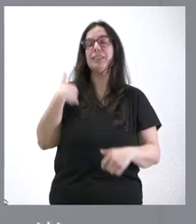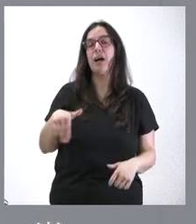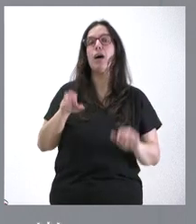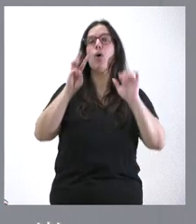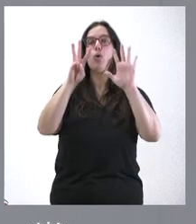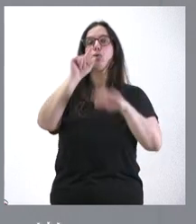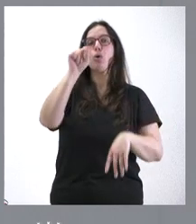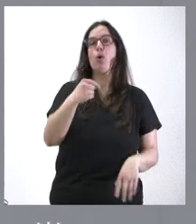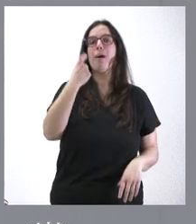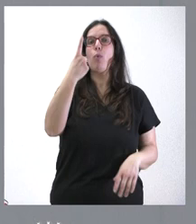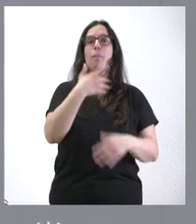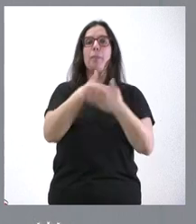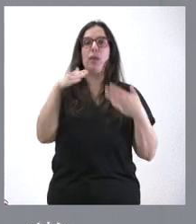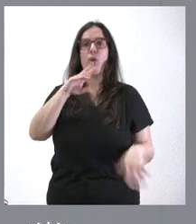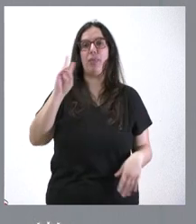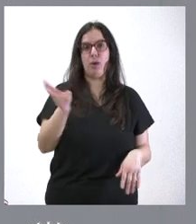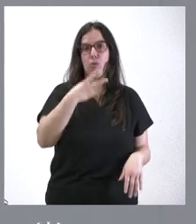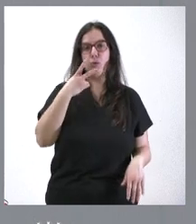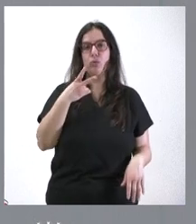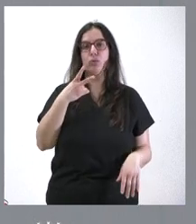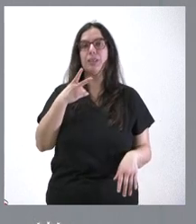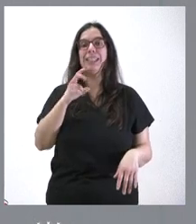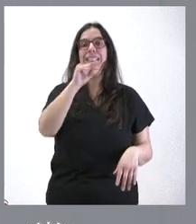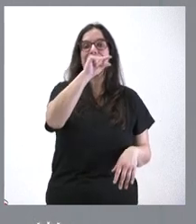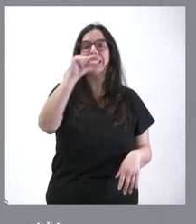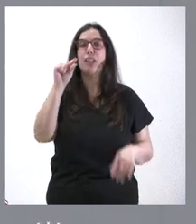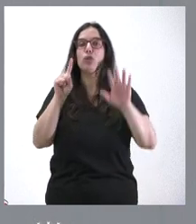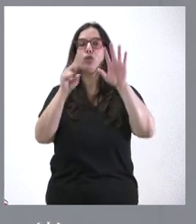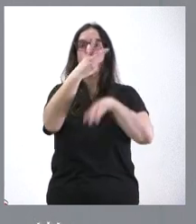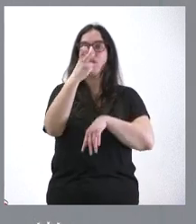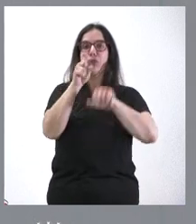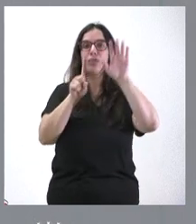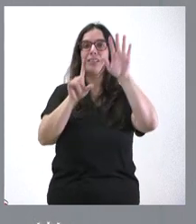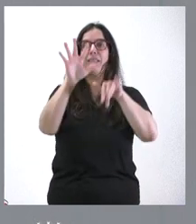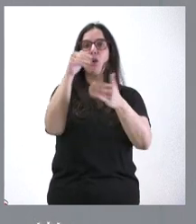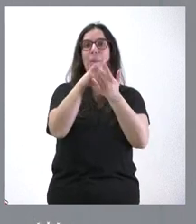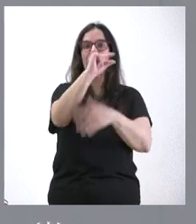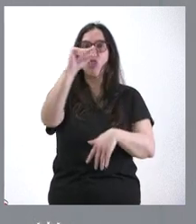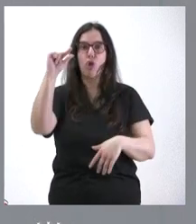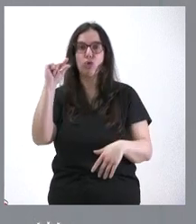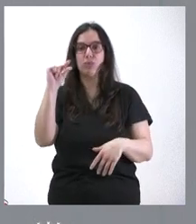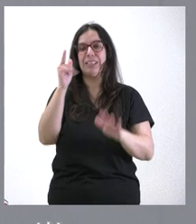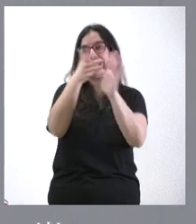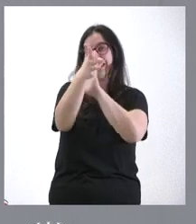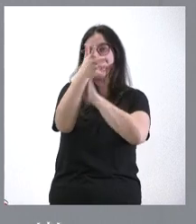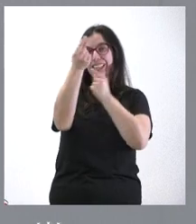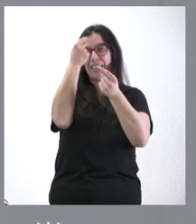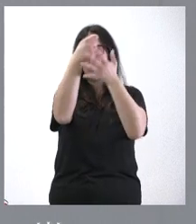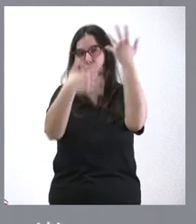8,1 millones de euros en 265000 dosis descritas Como aquí